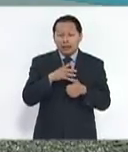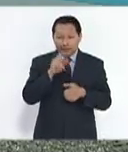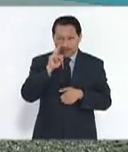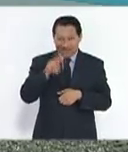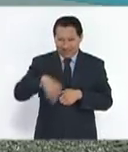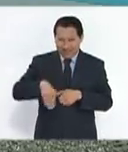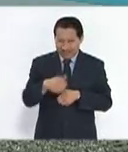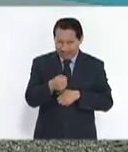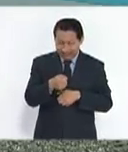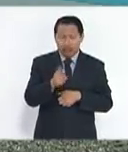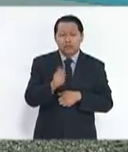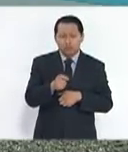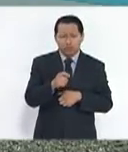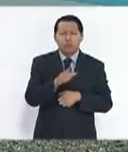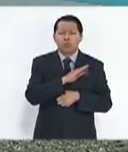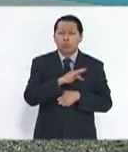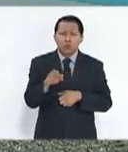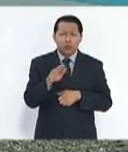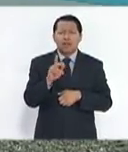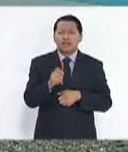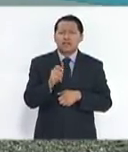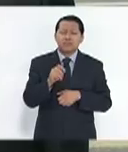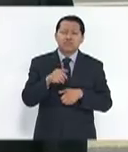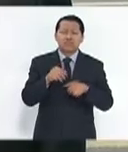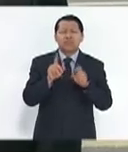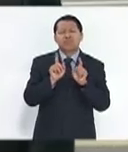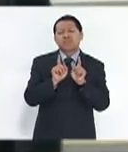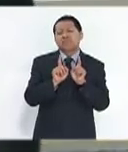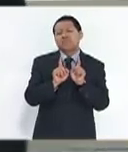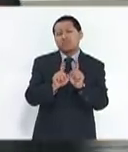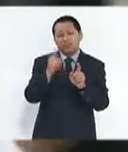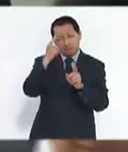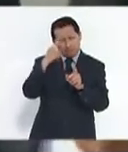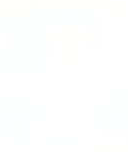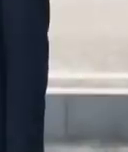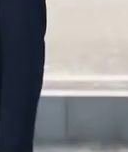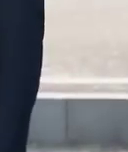ustedes lo vieron, y juntos cruzaron brevemente hacia territorio norcoreano.